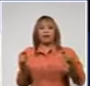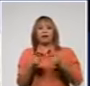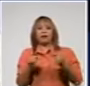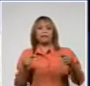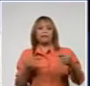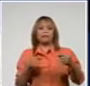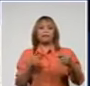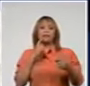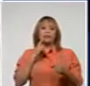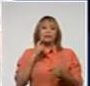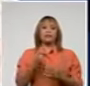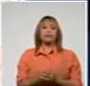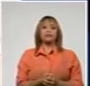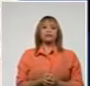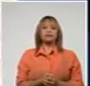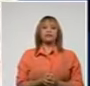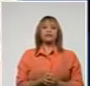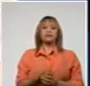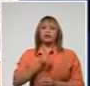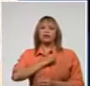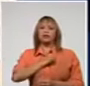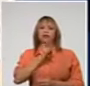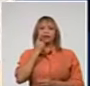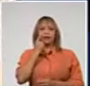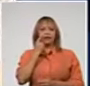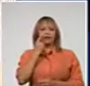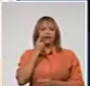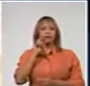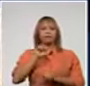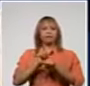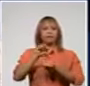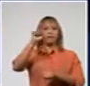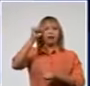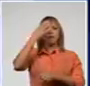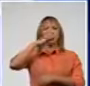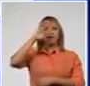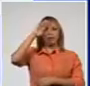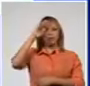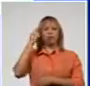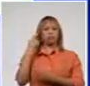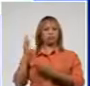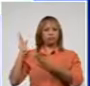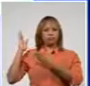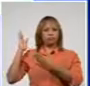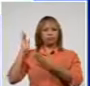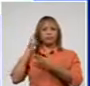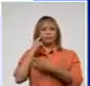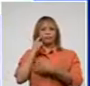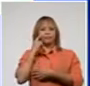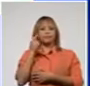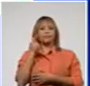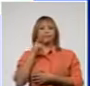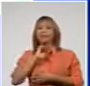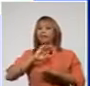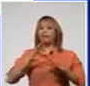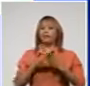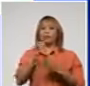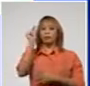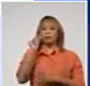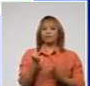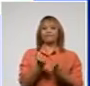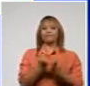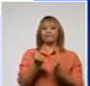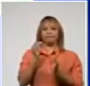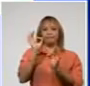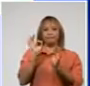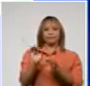ayudan, quisiéramos poner el mapa de Cuba donde aparecen los casos. Ahí está, ahí